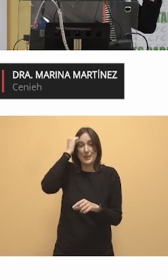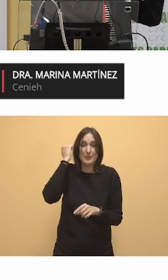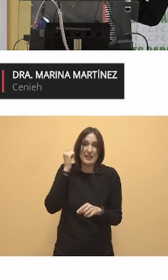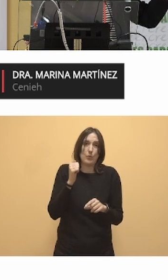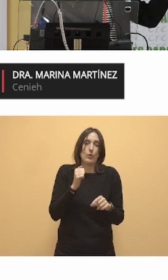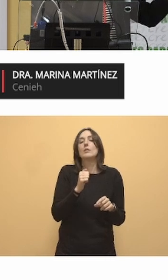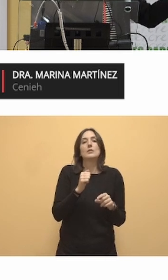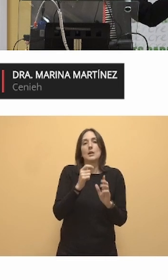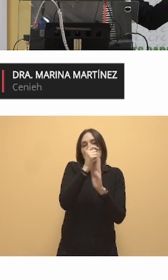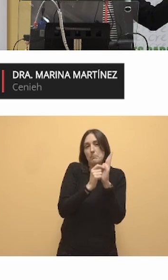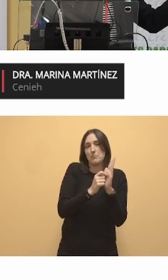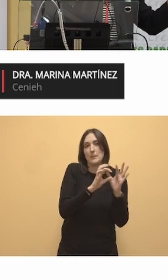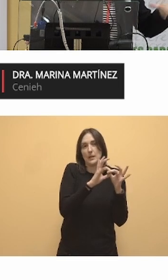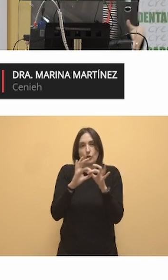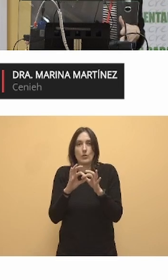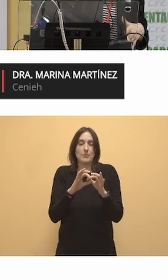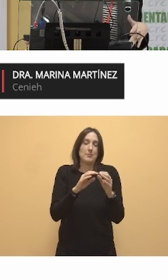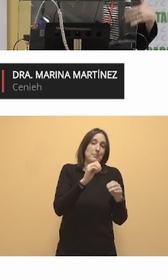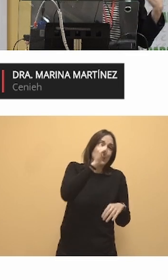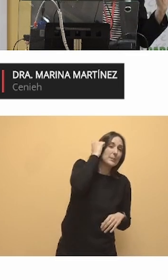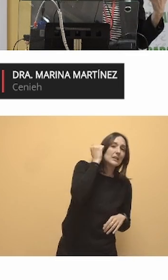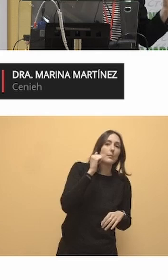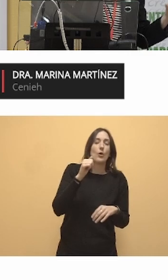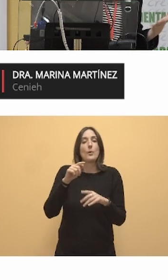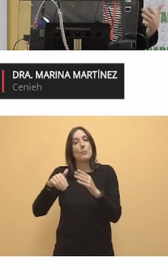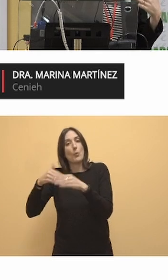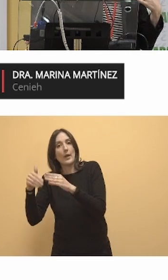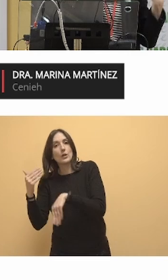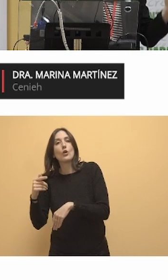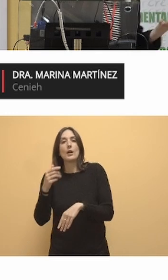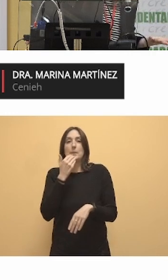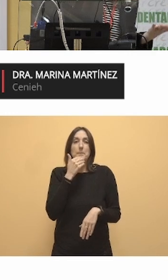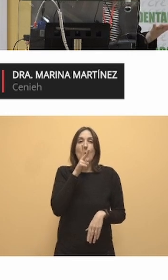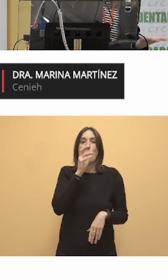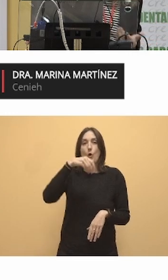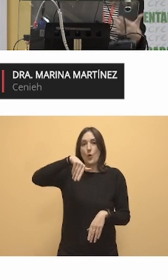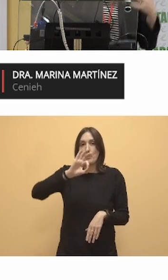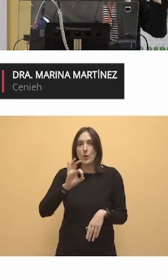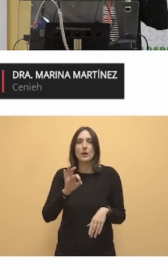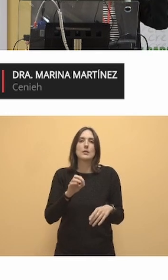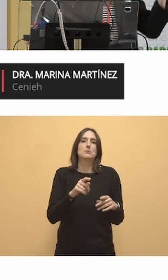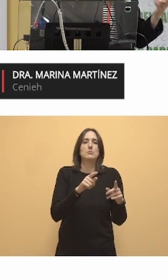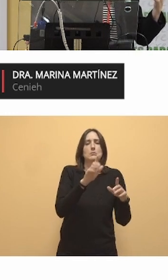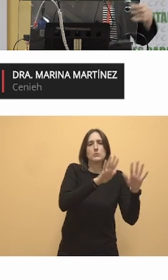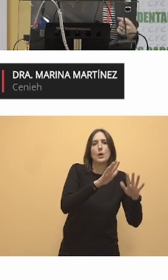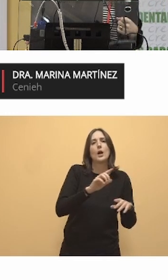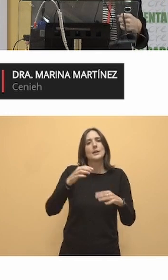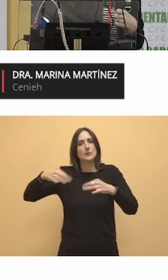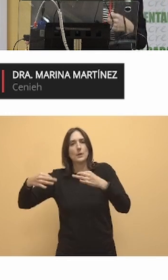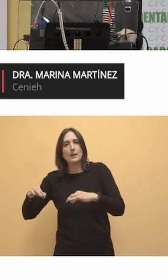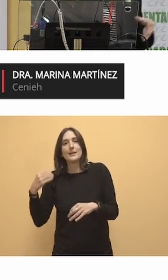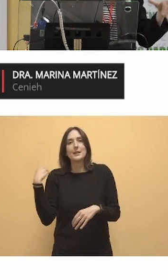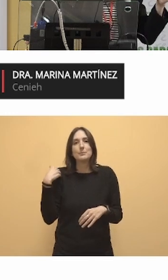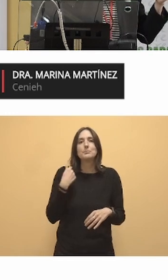patrón primitivo y patrón moderno del género Homo, que es lo que decíamos, la tendencia a la simplificación, tanto de las superficies oclusales